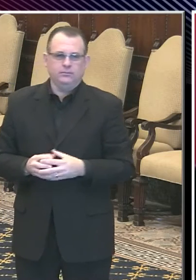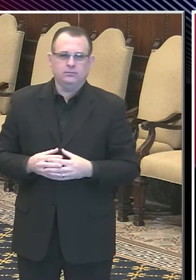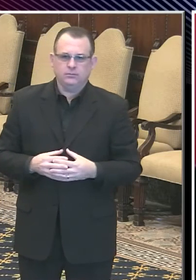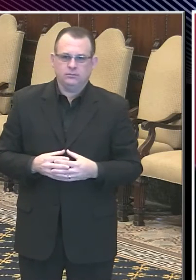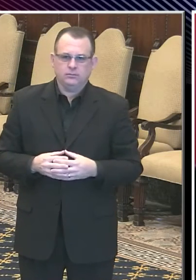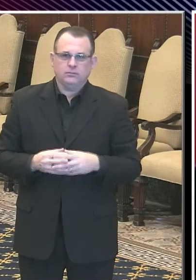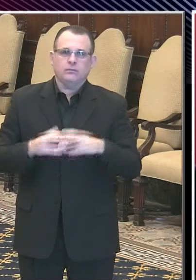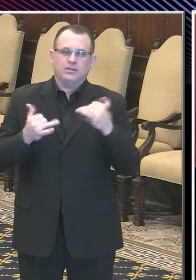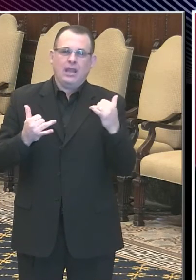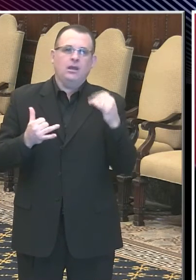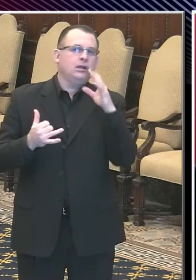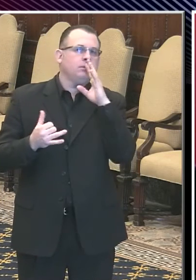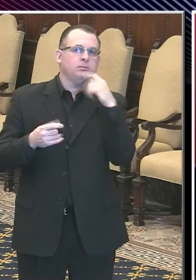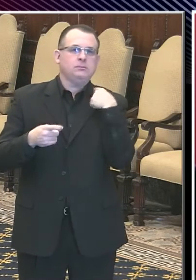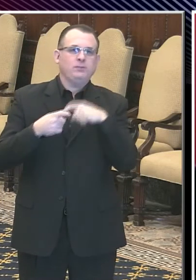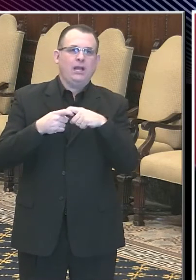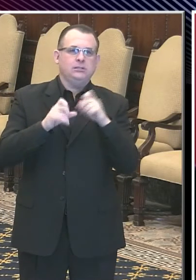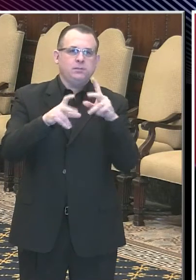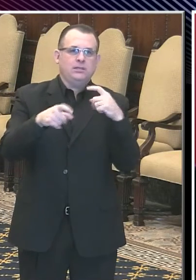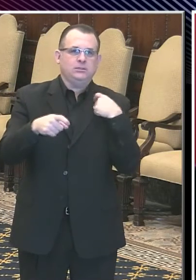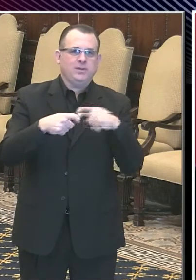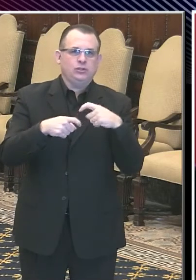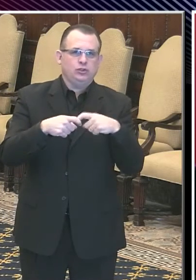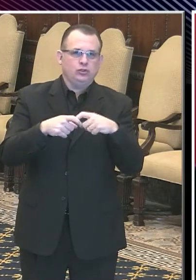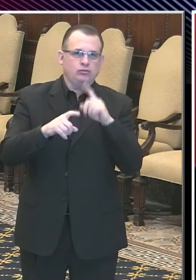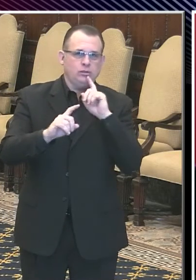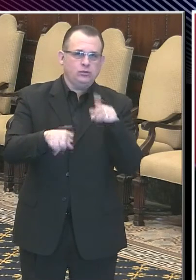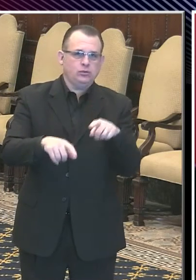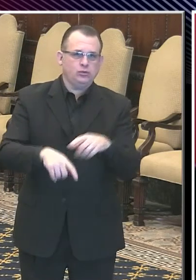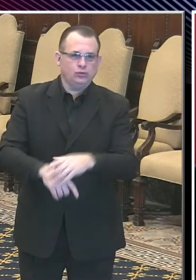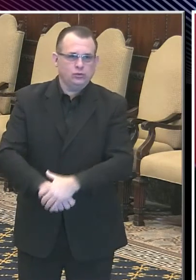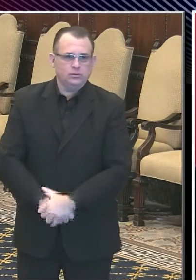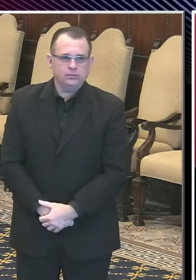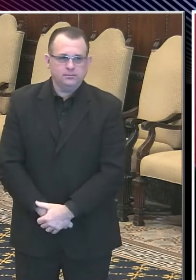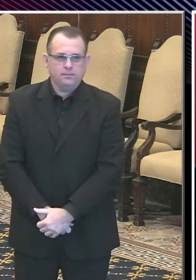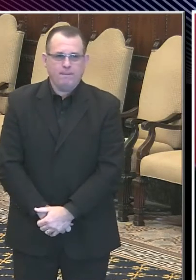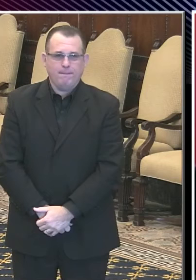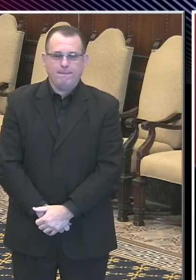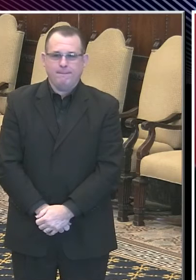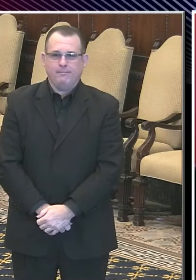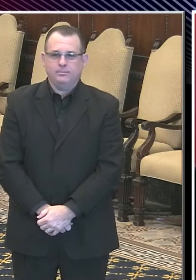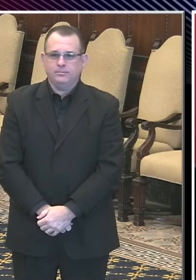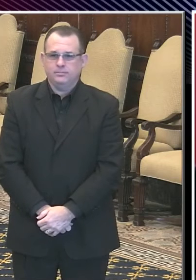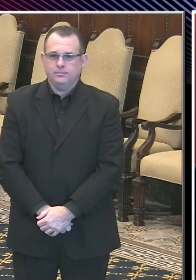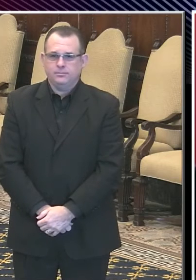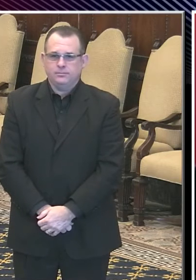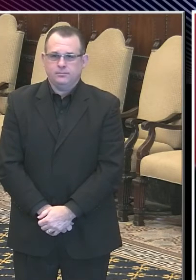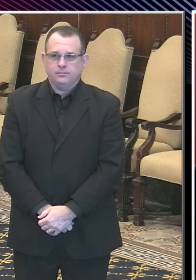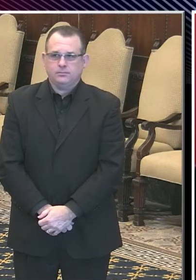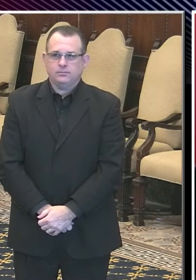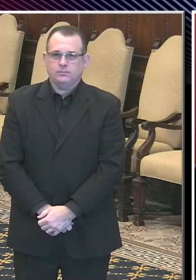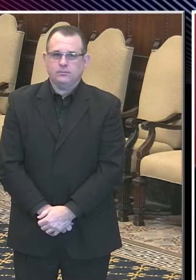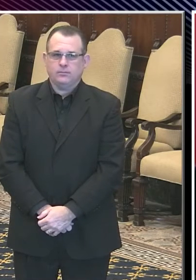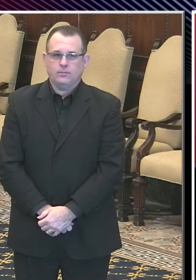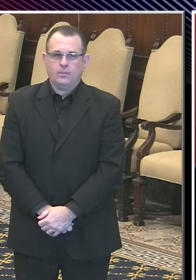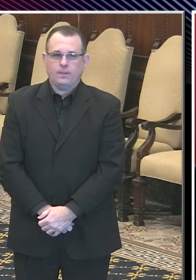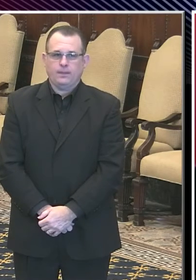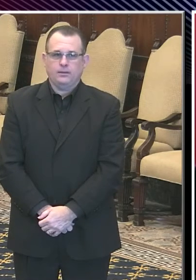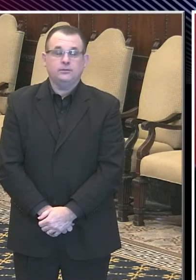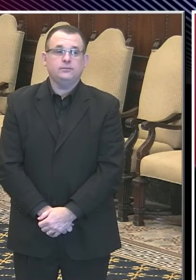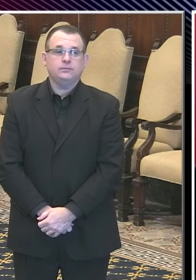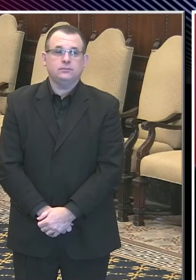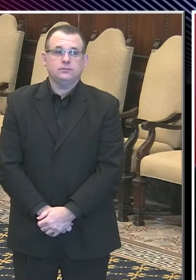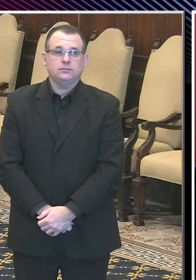de protección en los inodoros. Normalmente se procesan unas 100 libras por año y estamos teniendo unas 100